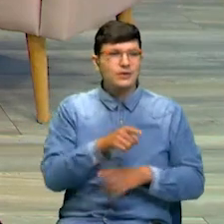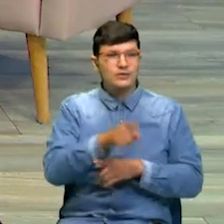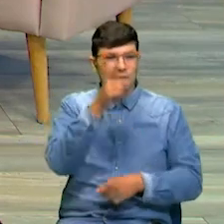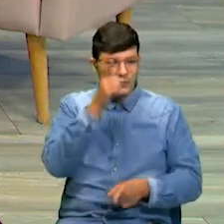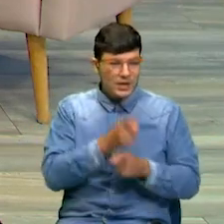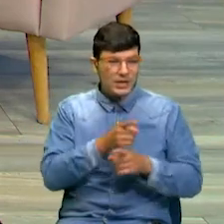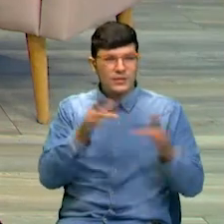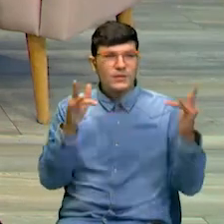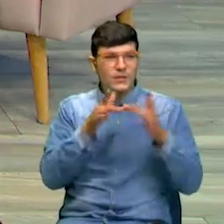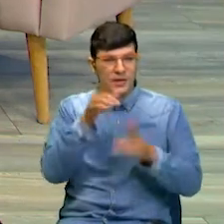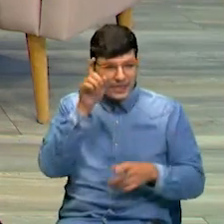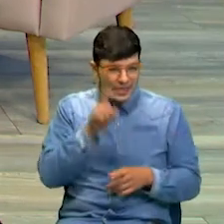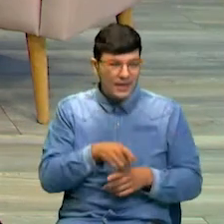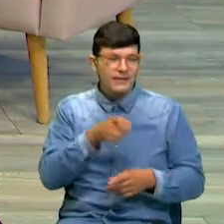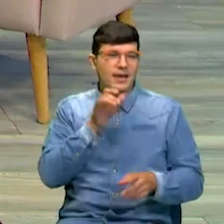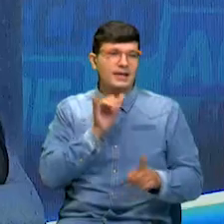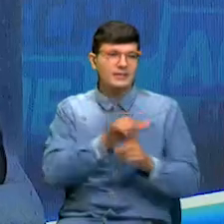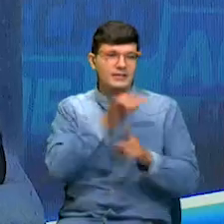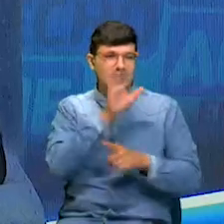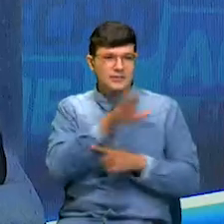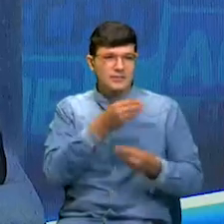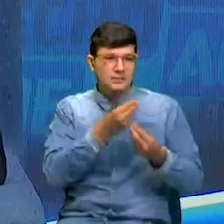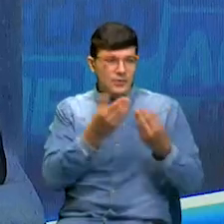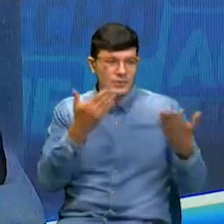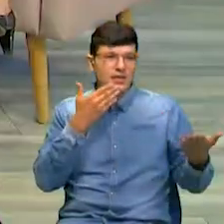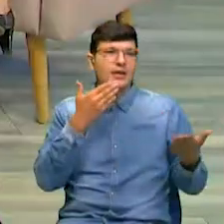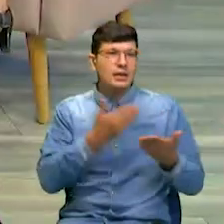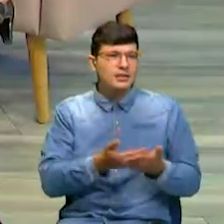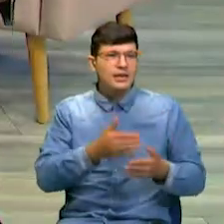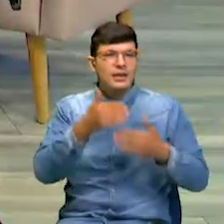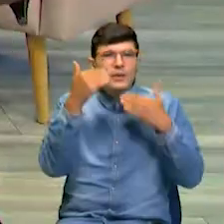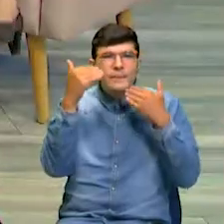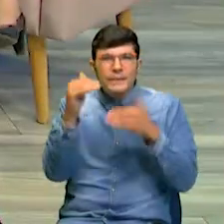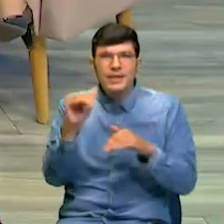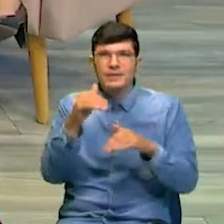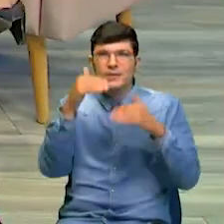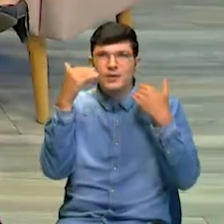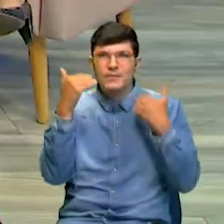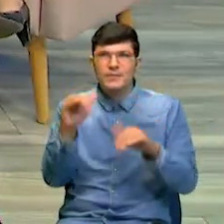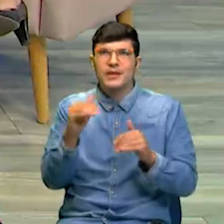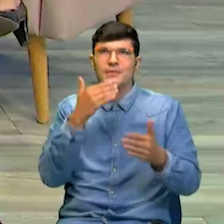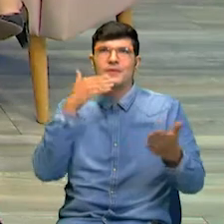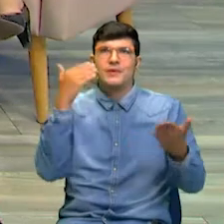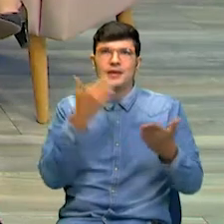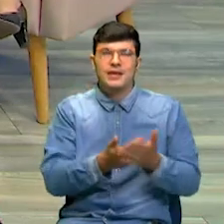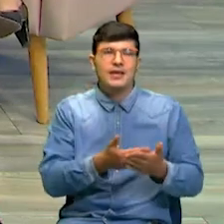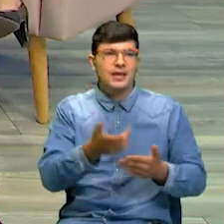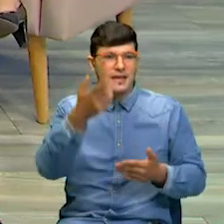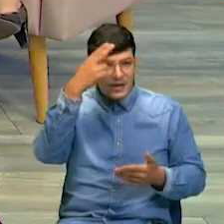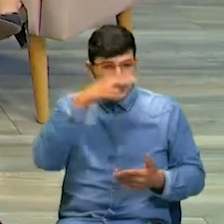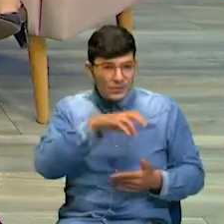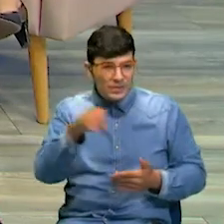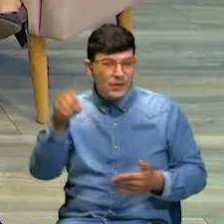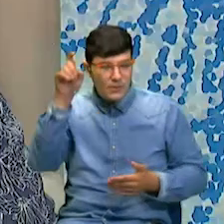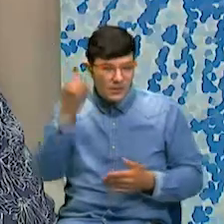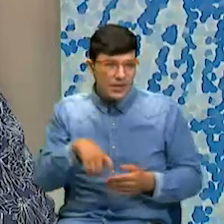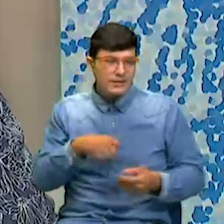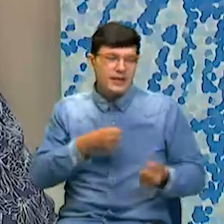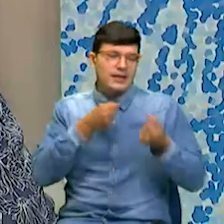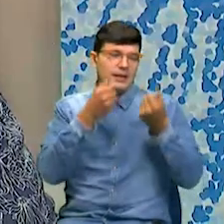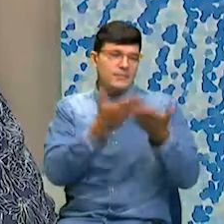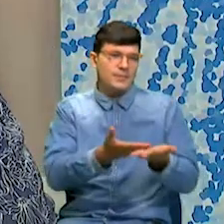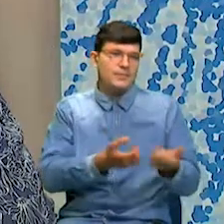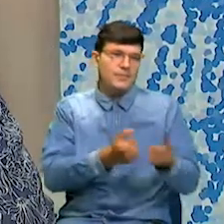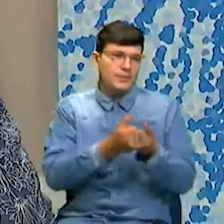ser. Es lo que debe ser. Es el deber ser. El agradecimiento, lo mínimo que es el agradecimiento que los hijos deben tener por